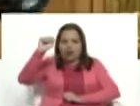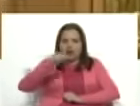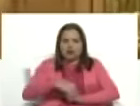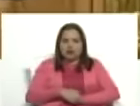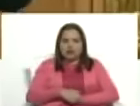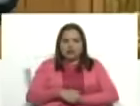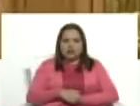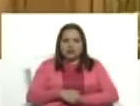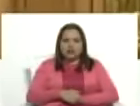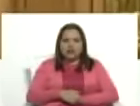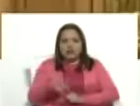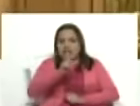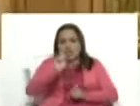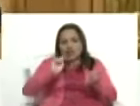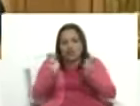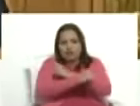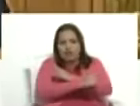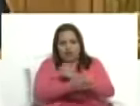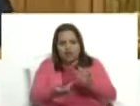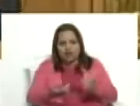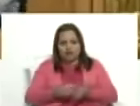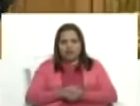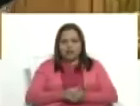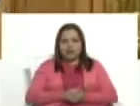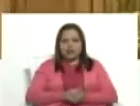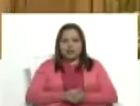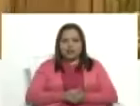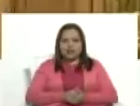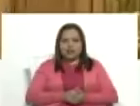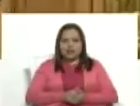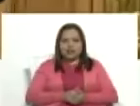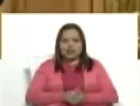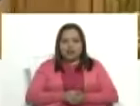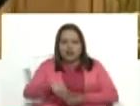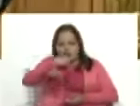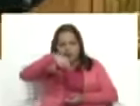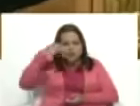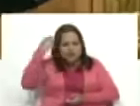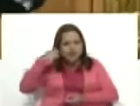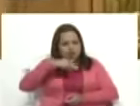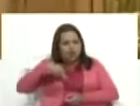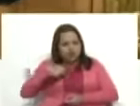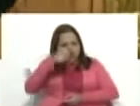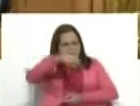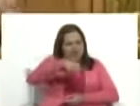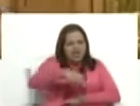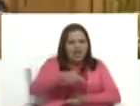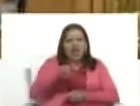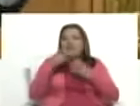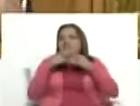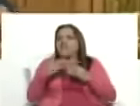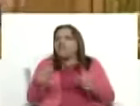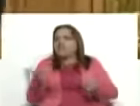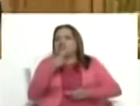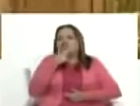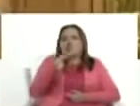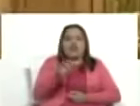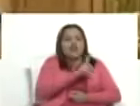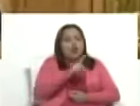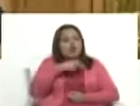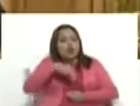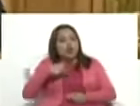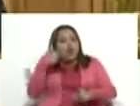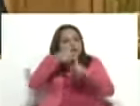Ese mismo, para que no se cambiara. ¿Ustedes creen que nosotros hemos llegado aquí así facilito? No, nosotros hemos tenido que luchar,